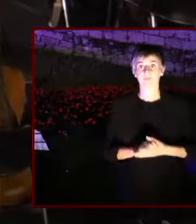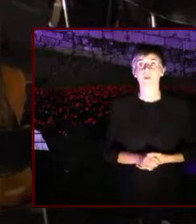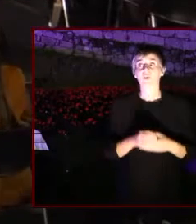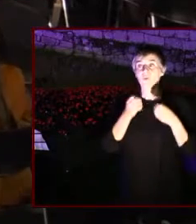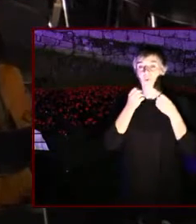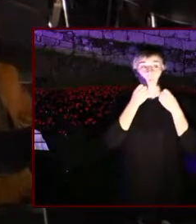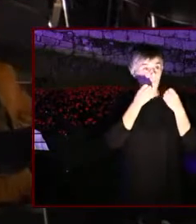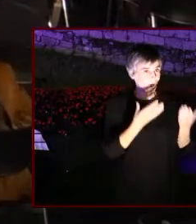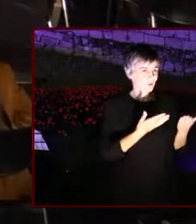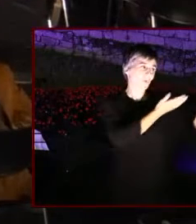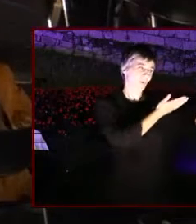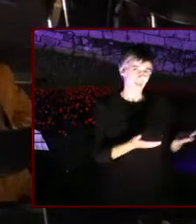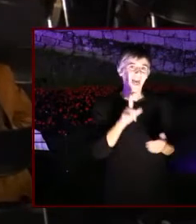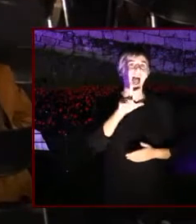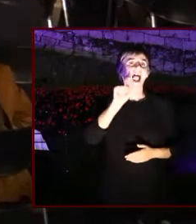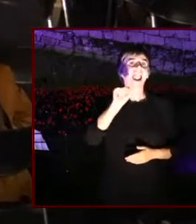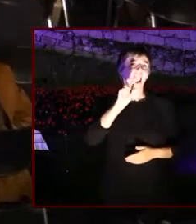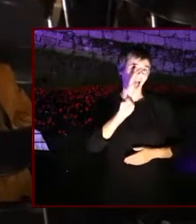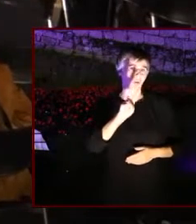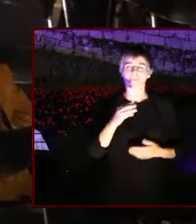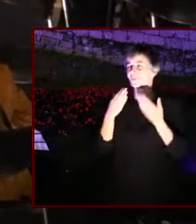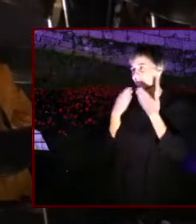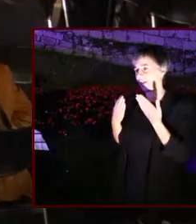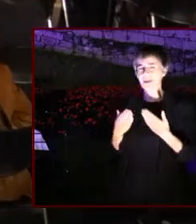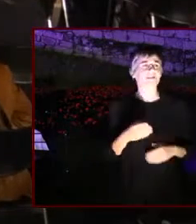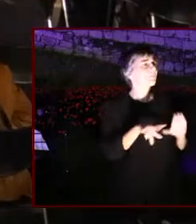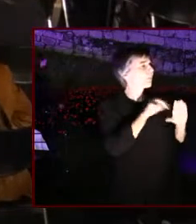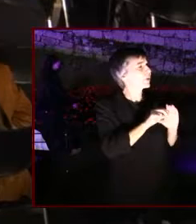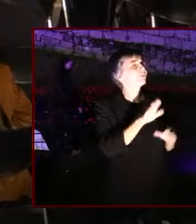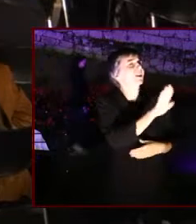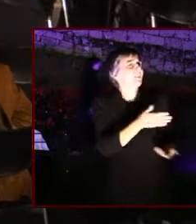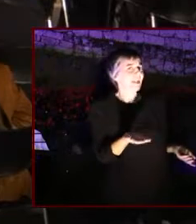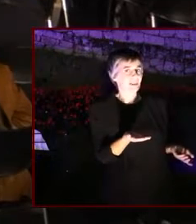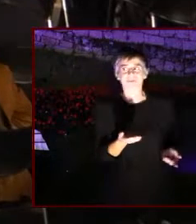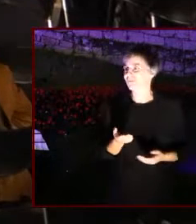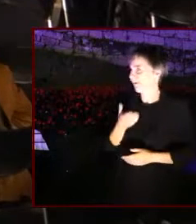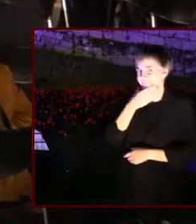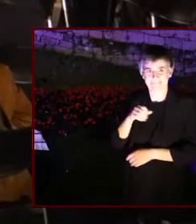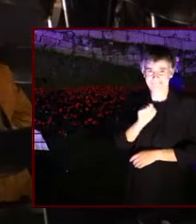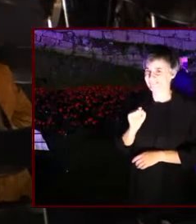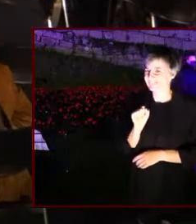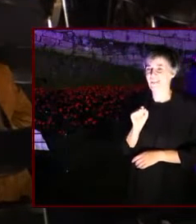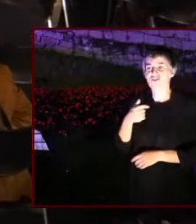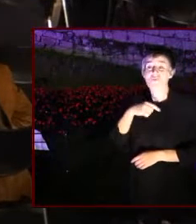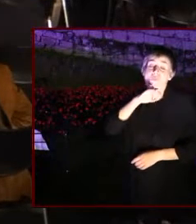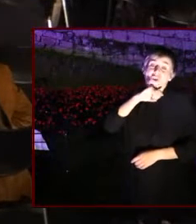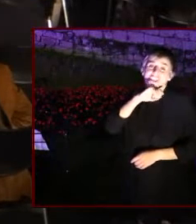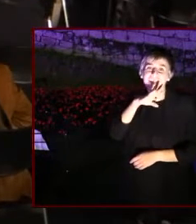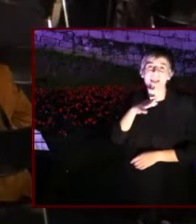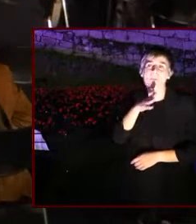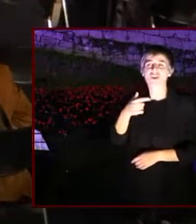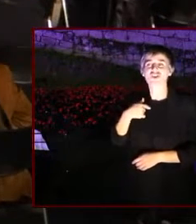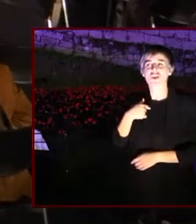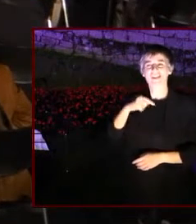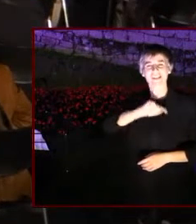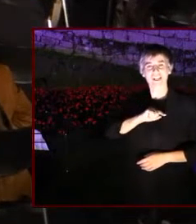Bueno, benvida, Lau. Moitas grazas. Que che parece o vídeo? Moi, moi guai. Sí. Estou moi contenta porque sinto que